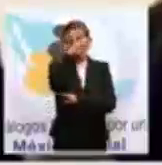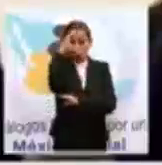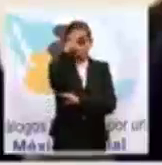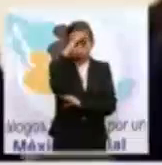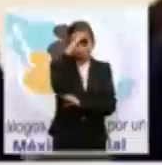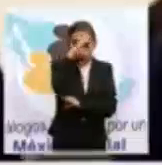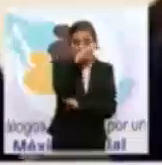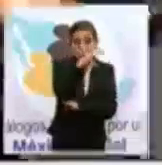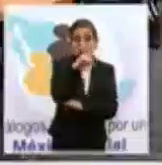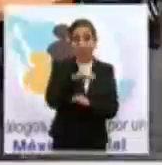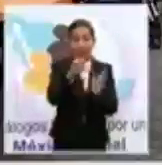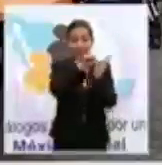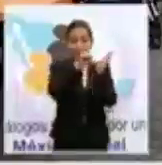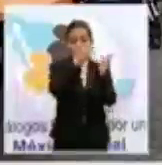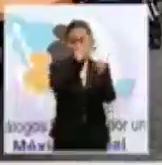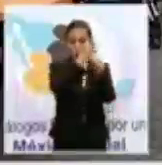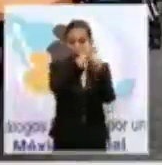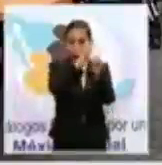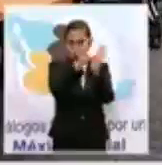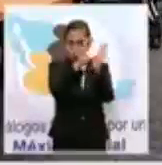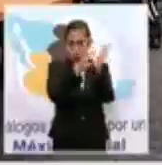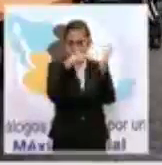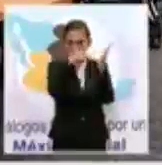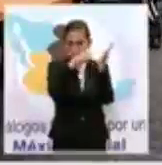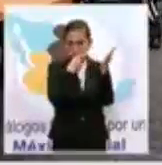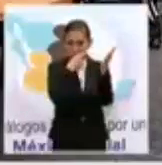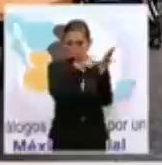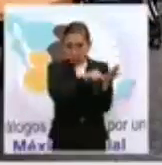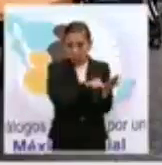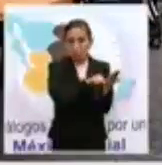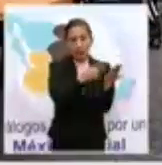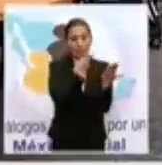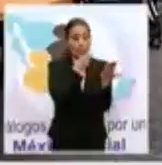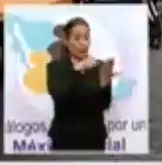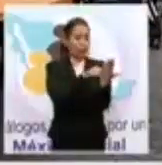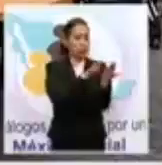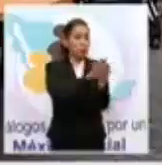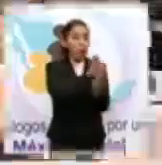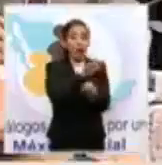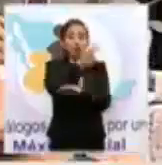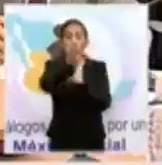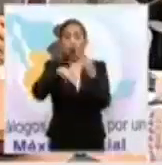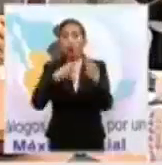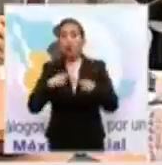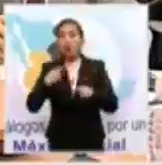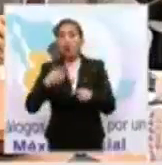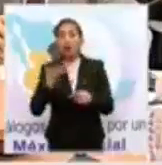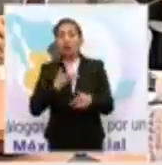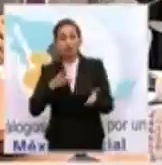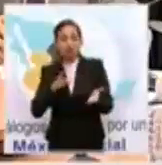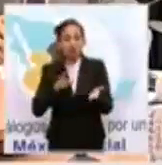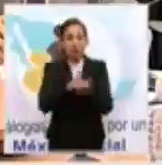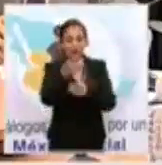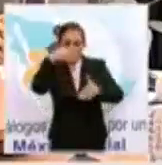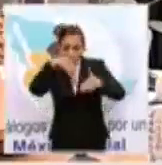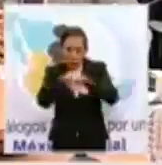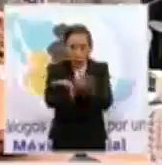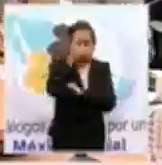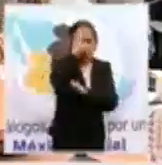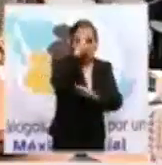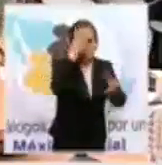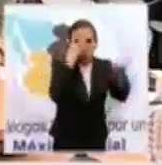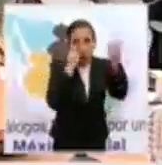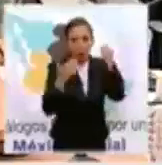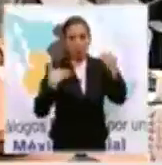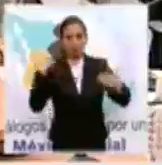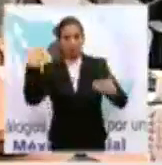como tal está en el artículo 4 constitucional, y lo que dice es que toda persona tiene derecho al acceso a la cultura y